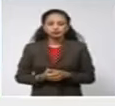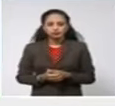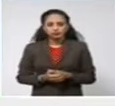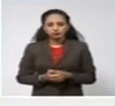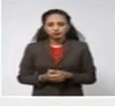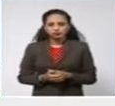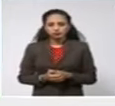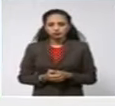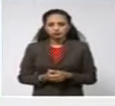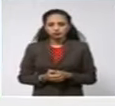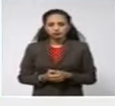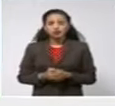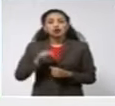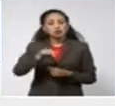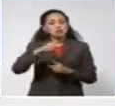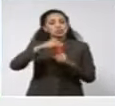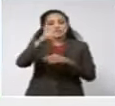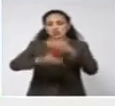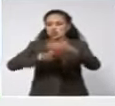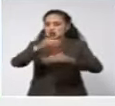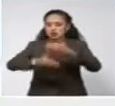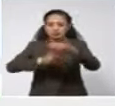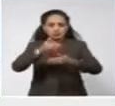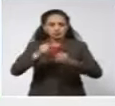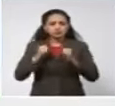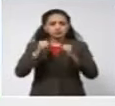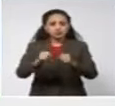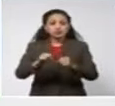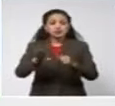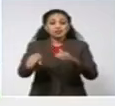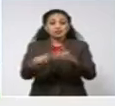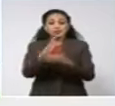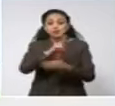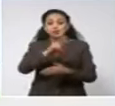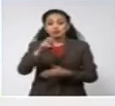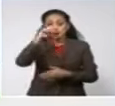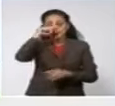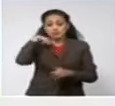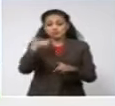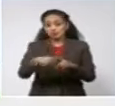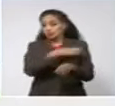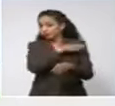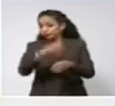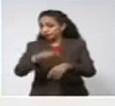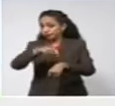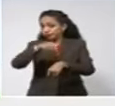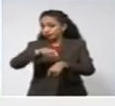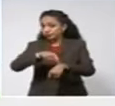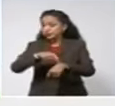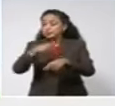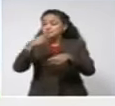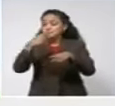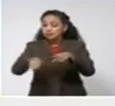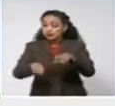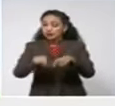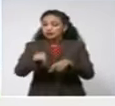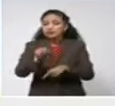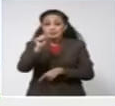se estuvo en terapia intensiva desde el día 22 de septiembre y realmente es una